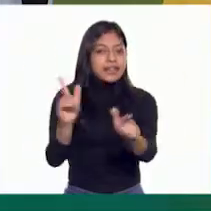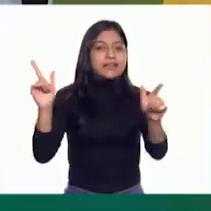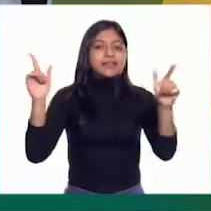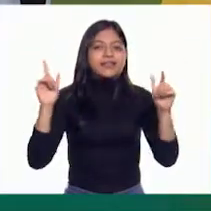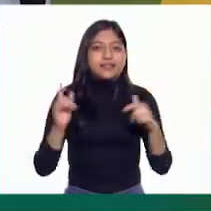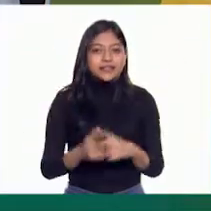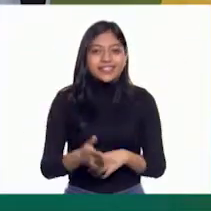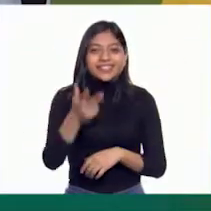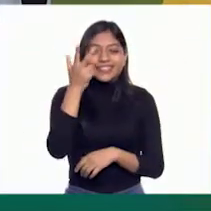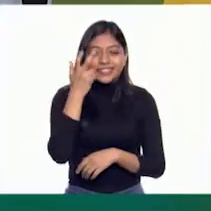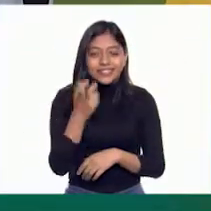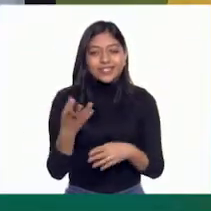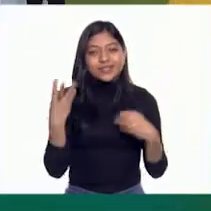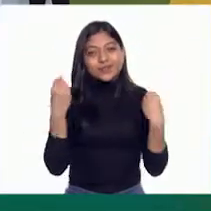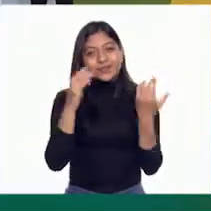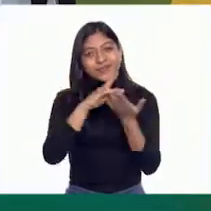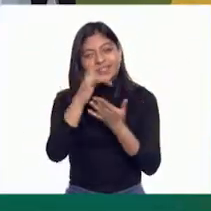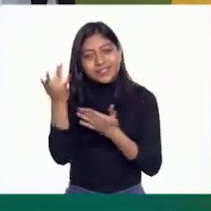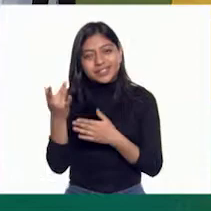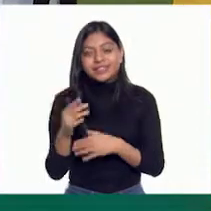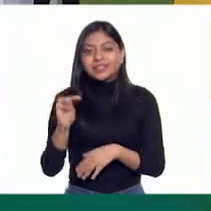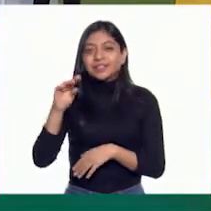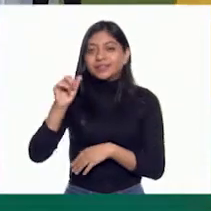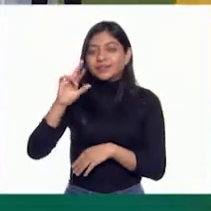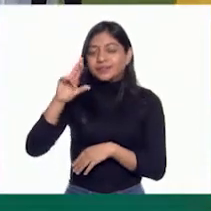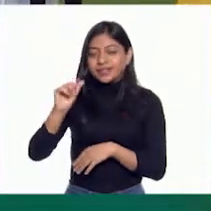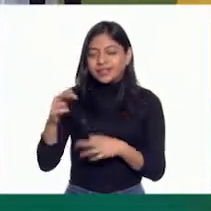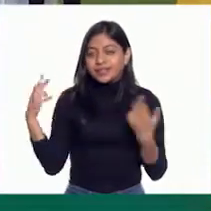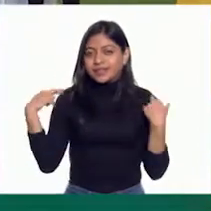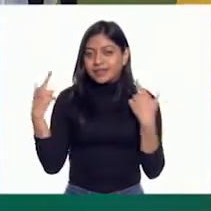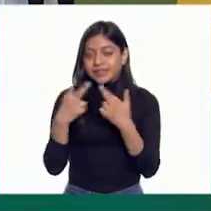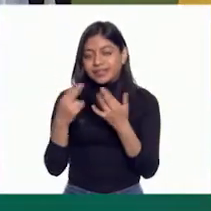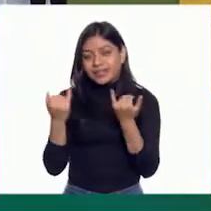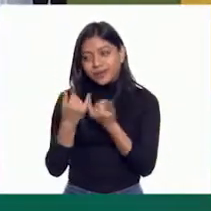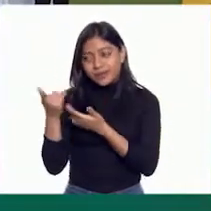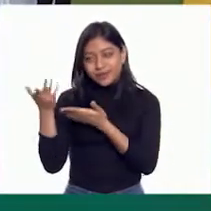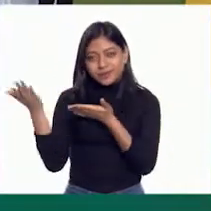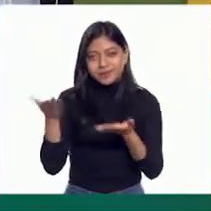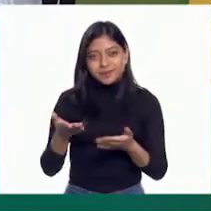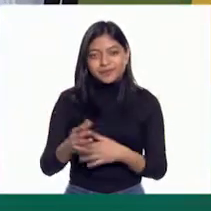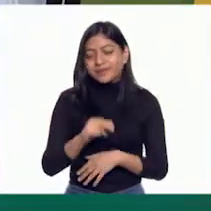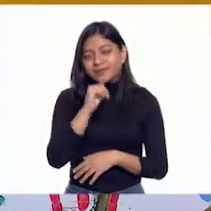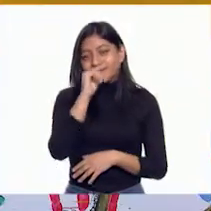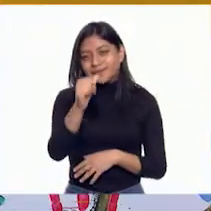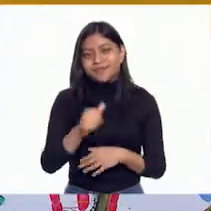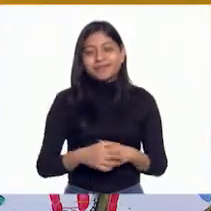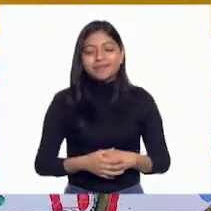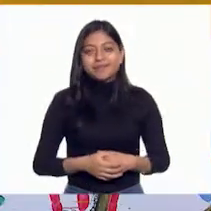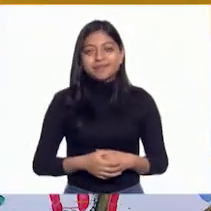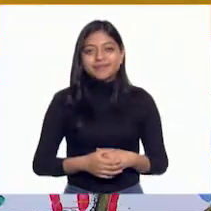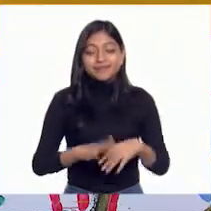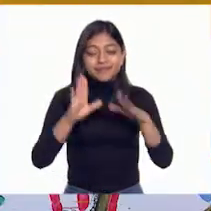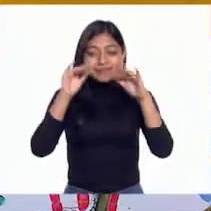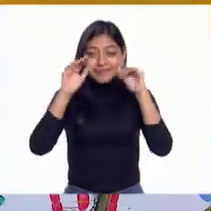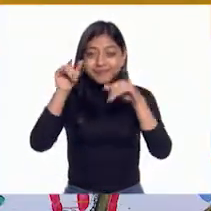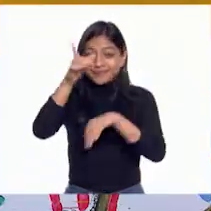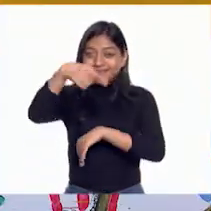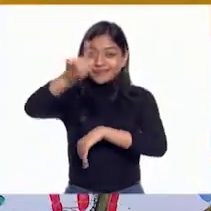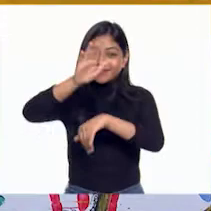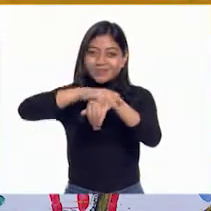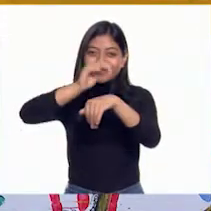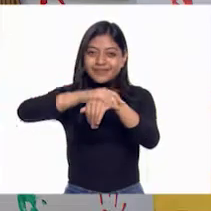Exactamente. Ay, pues muchas gracias, maestra Marina, y muchas gracias, Gloria, por venir el día de hoy. De nada. Adiós, amigos.